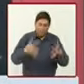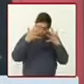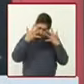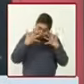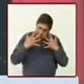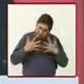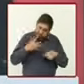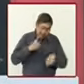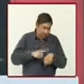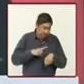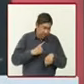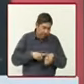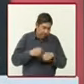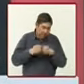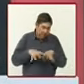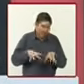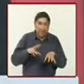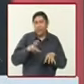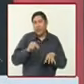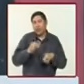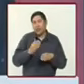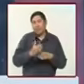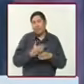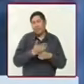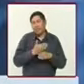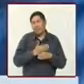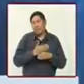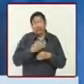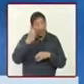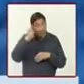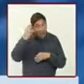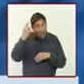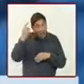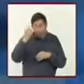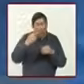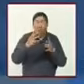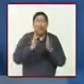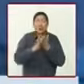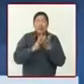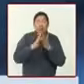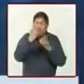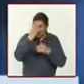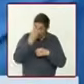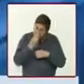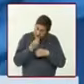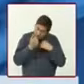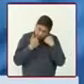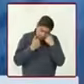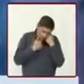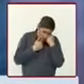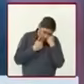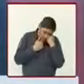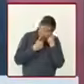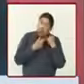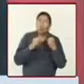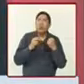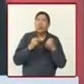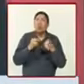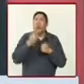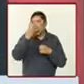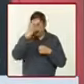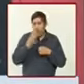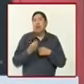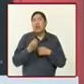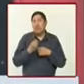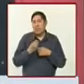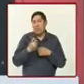Lastimosamente, el tiempo perdido no se recupera. ¿Y el sueño no se recupera? No consigues recuperar. Consigues dormir